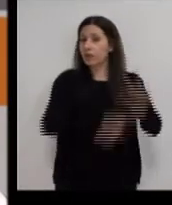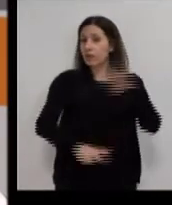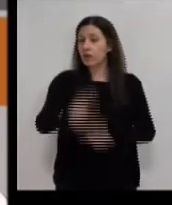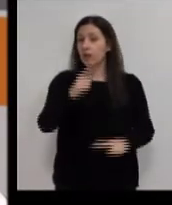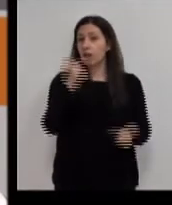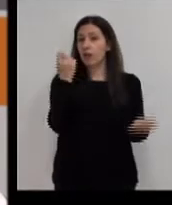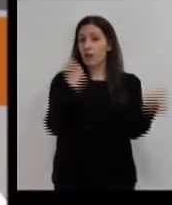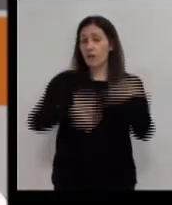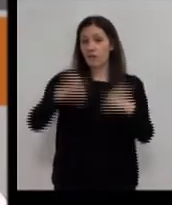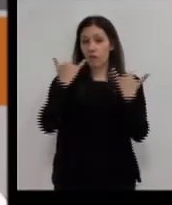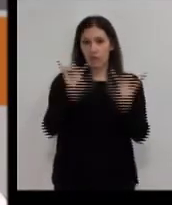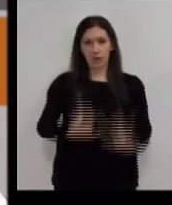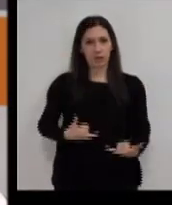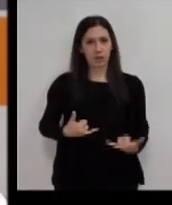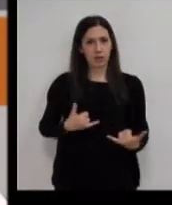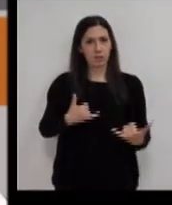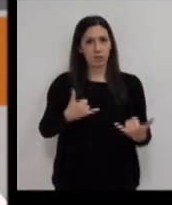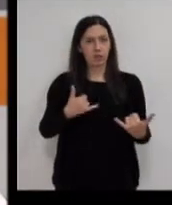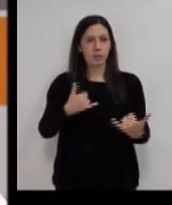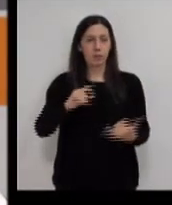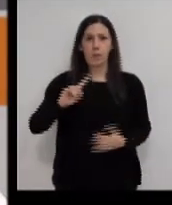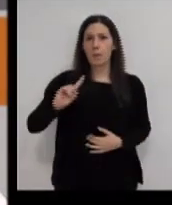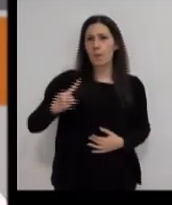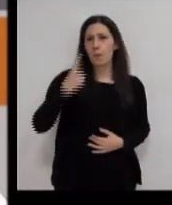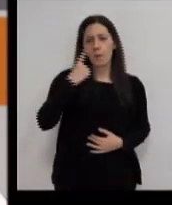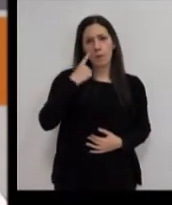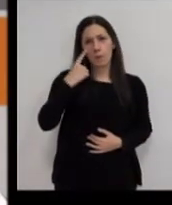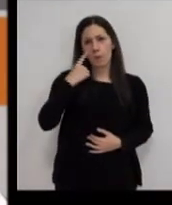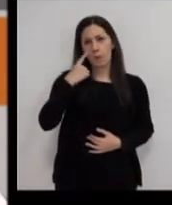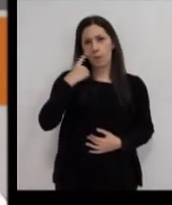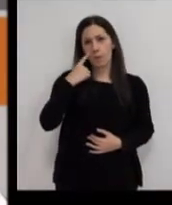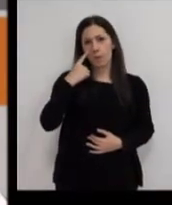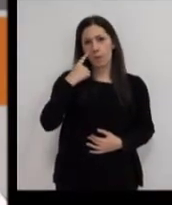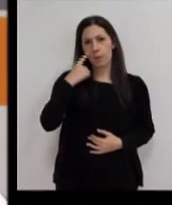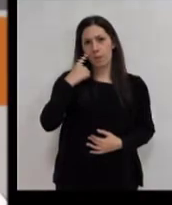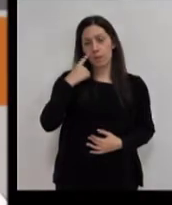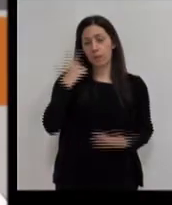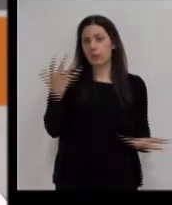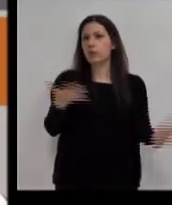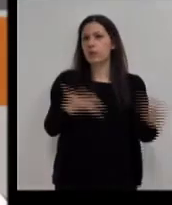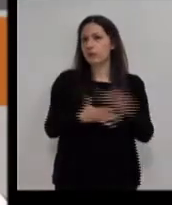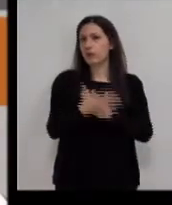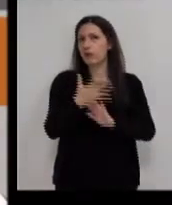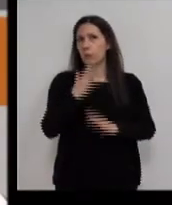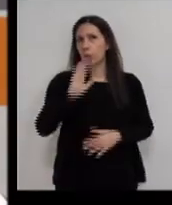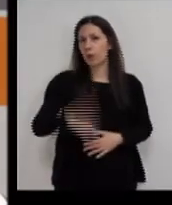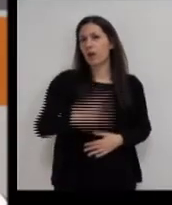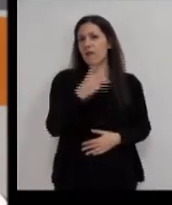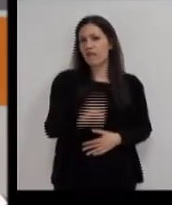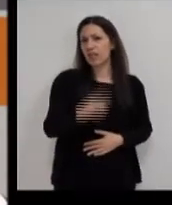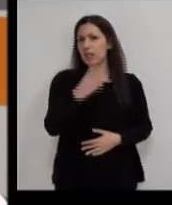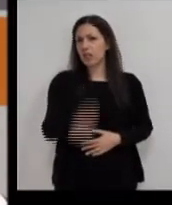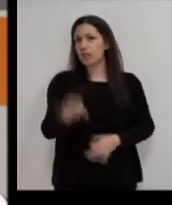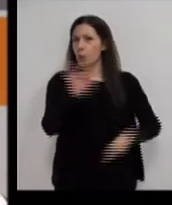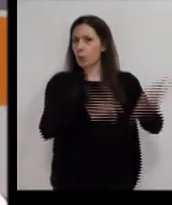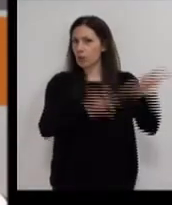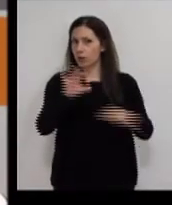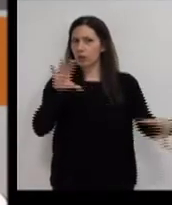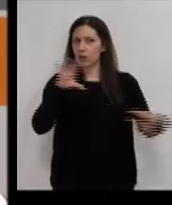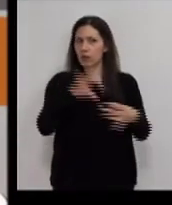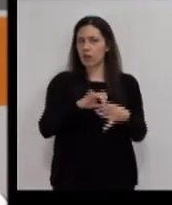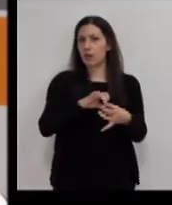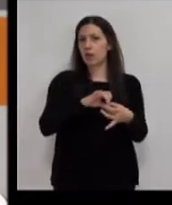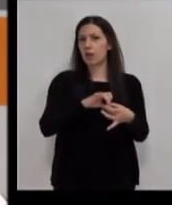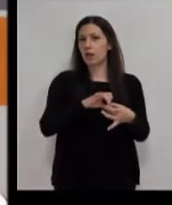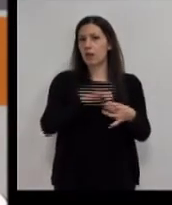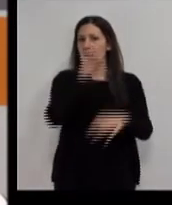Considera a nivel de viajes que la venta electrónica, de hecho, es una de las mayores a nivel de venta electrónica, es decir,